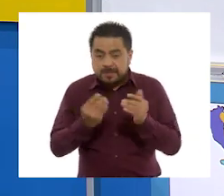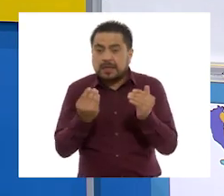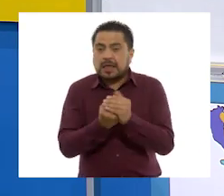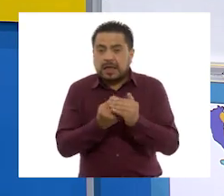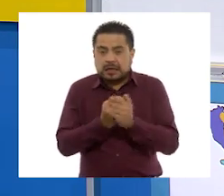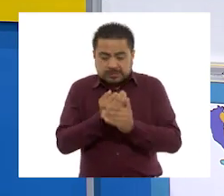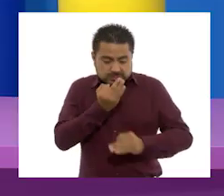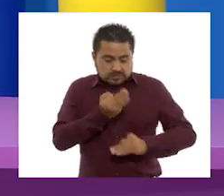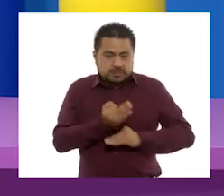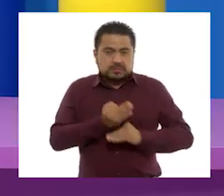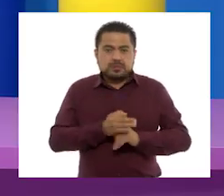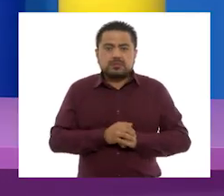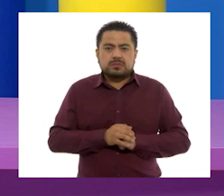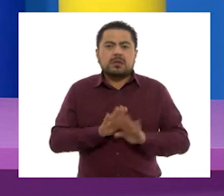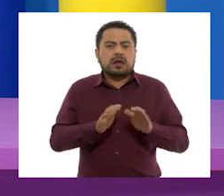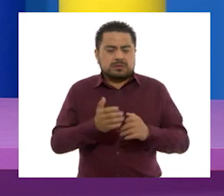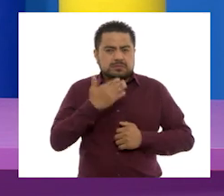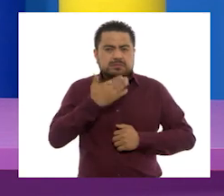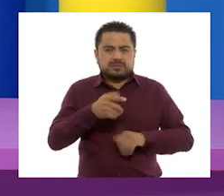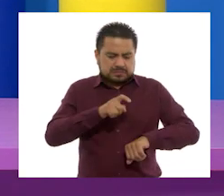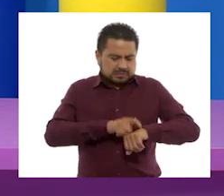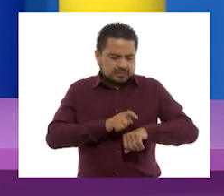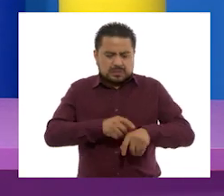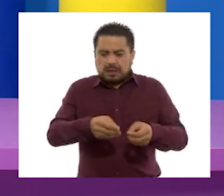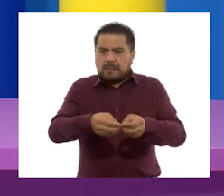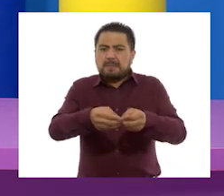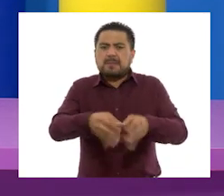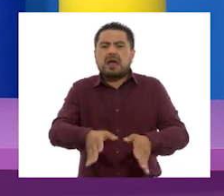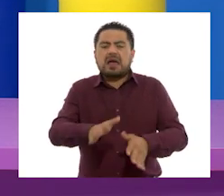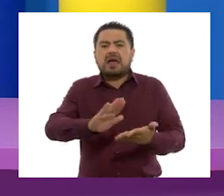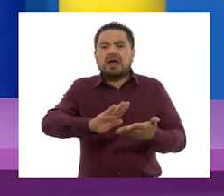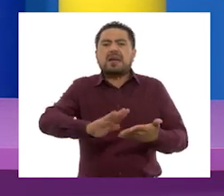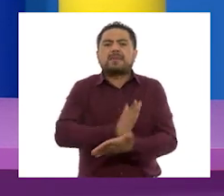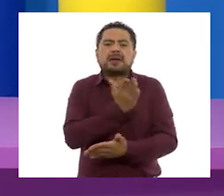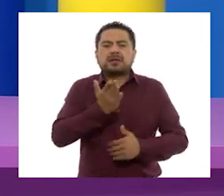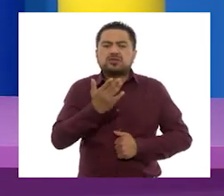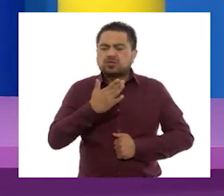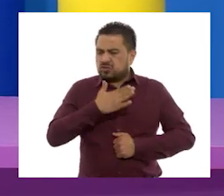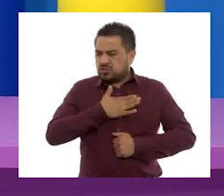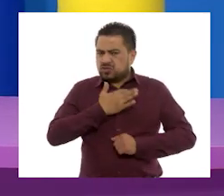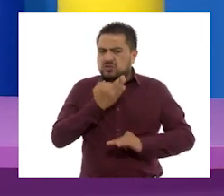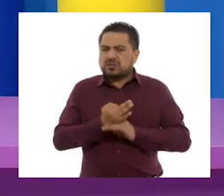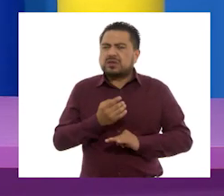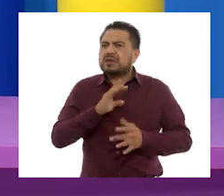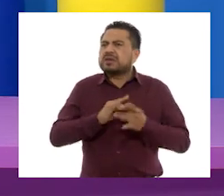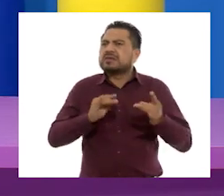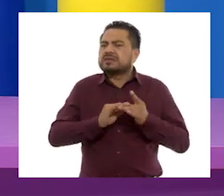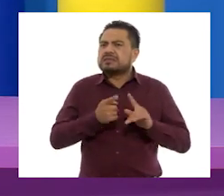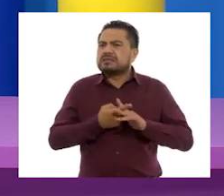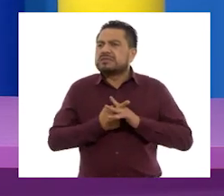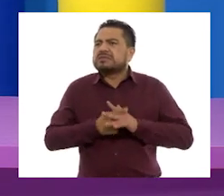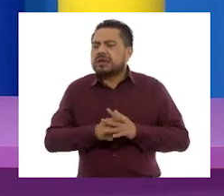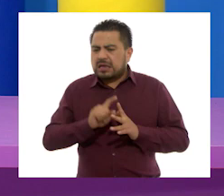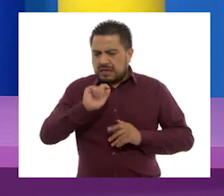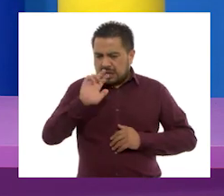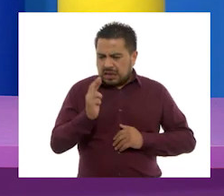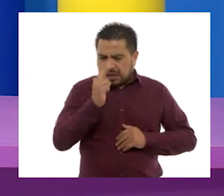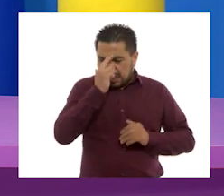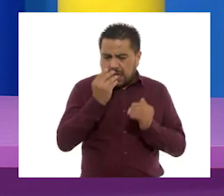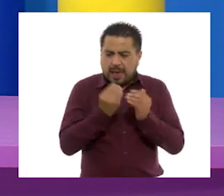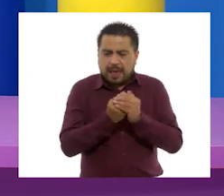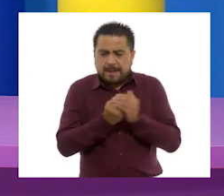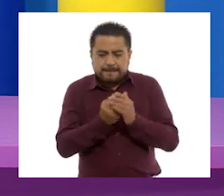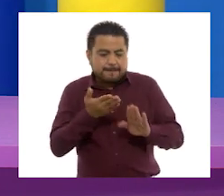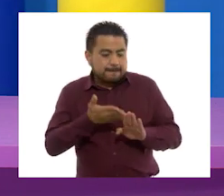clase. Bueno, está bien, ya estamos perdiendo tiempo. Además, yo estaba a punto de decir lo que íbamos a recordar de la clase pasada,